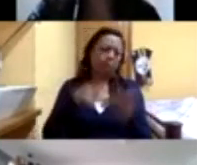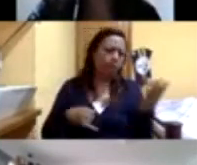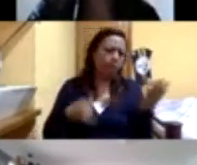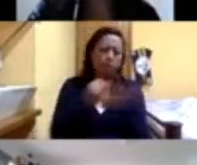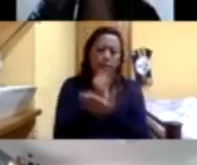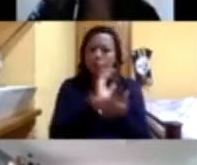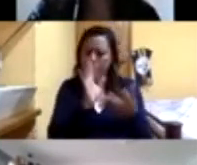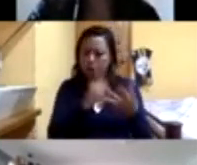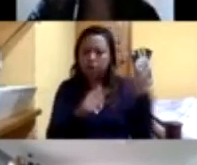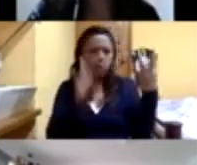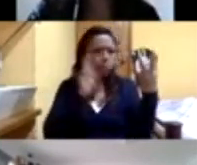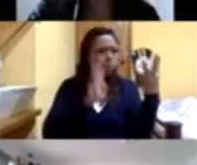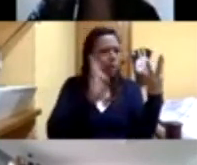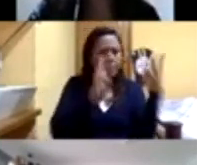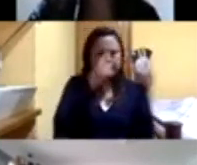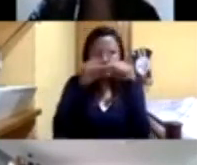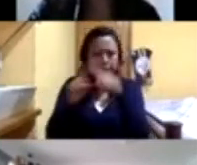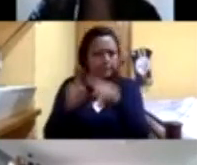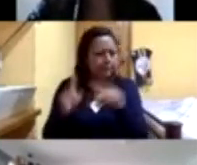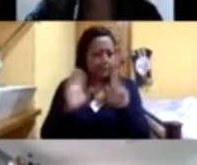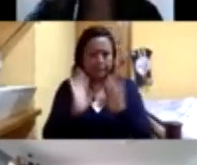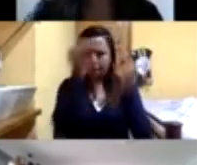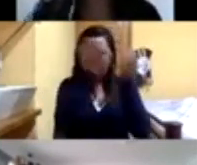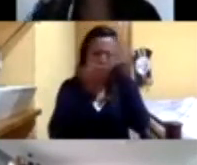haya tenido que analizar,